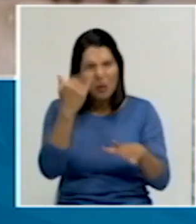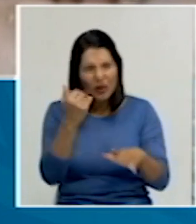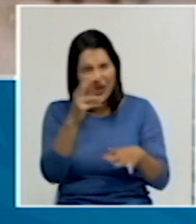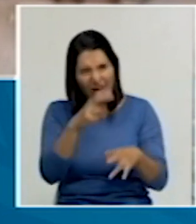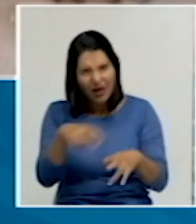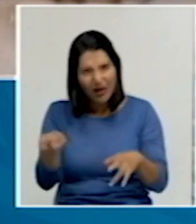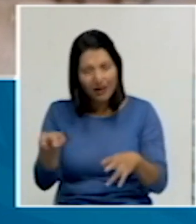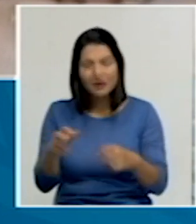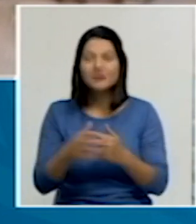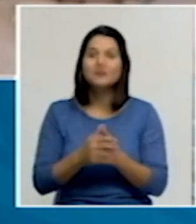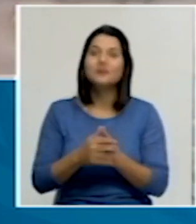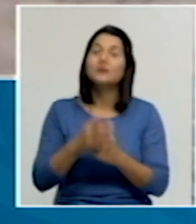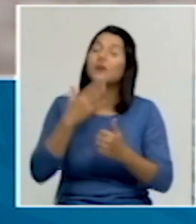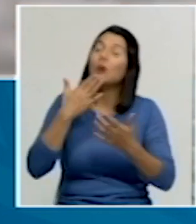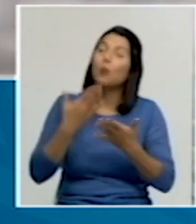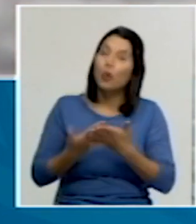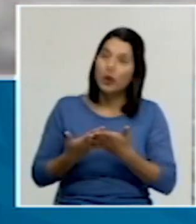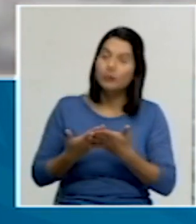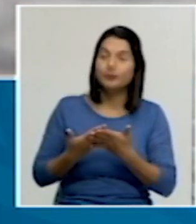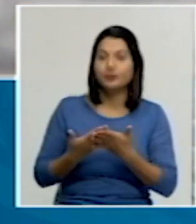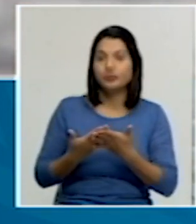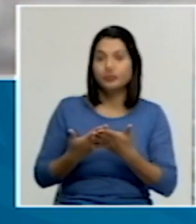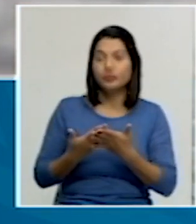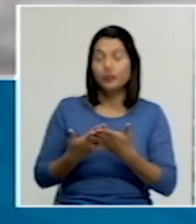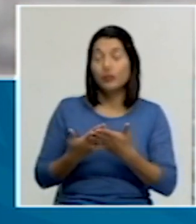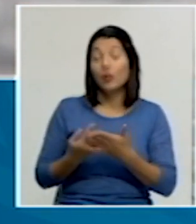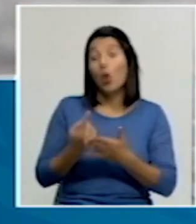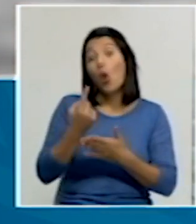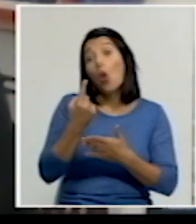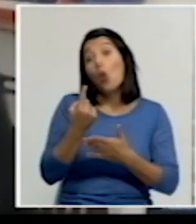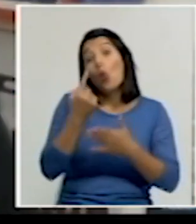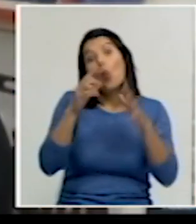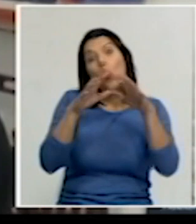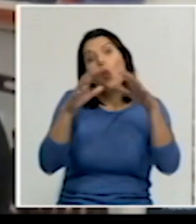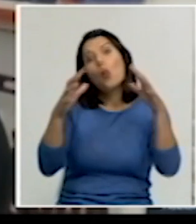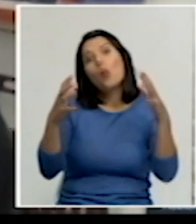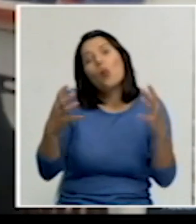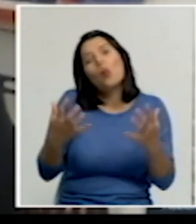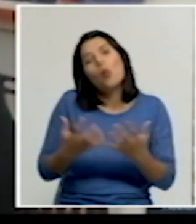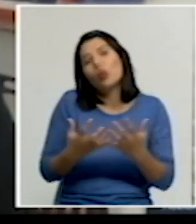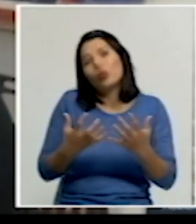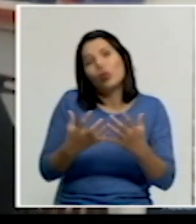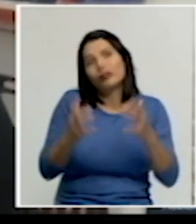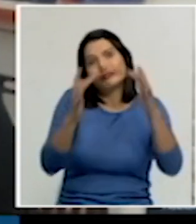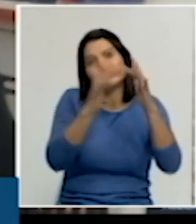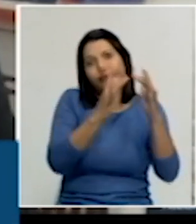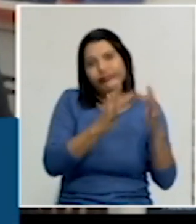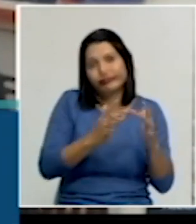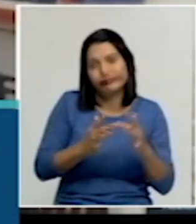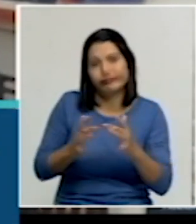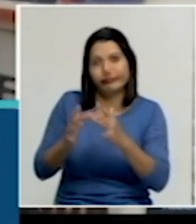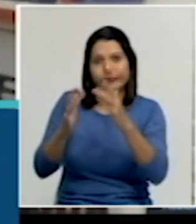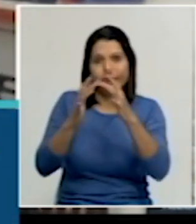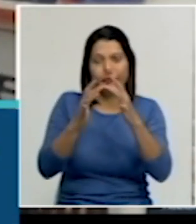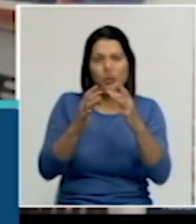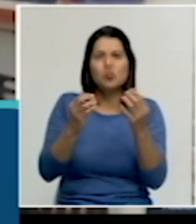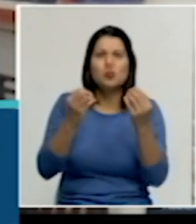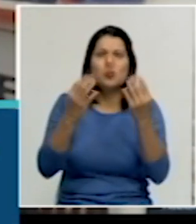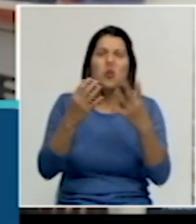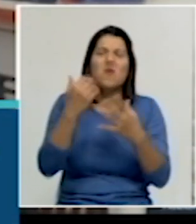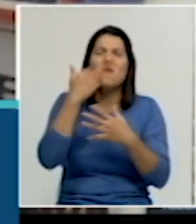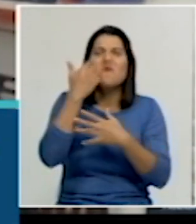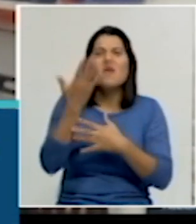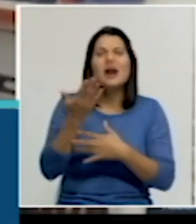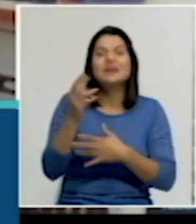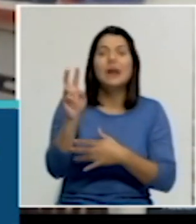Bueno, bueno, en un mundo globalizado, perdón, es muy fácil que los virus,